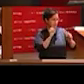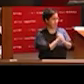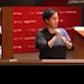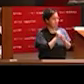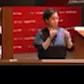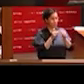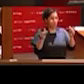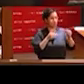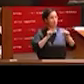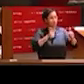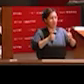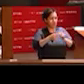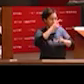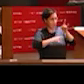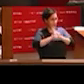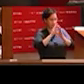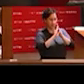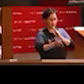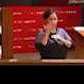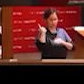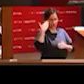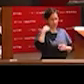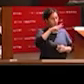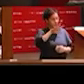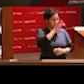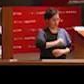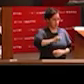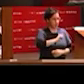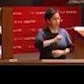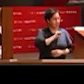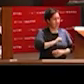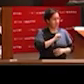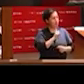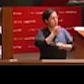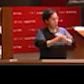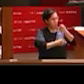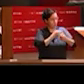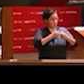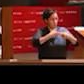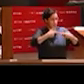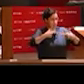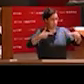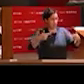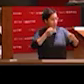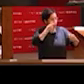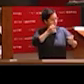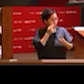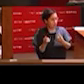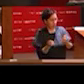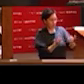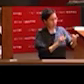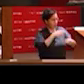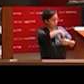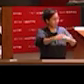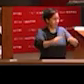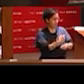con el marketing directo hace 25 años poco a poco hemos ido creciendo y viendo las necesidades que tenía el